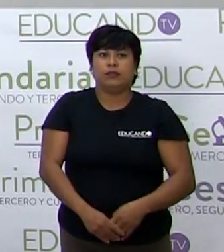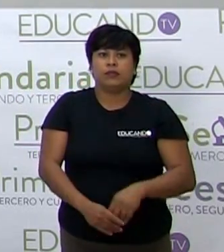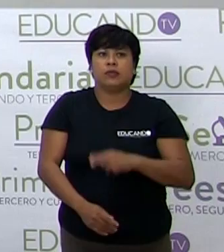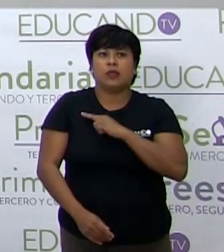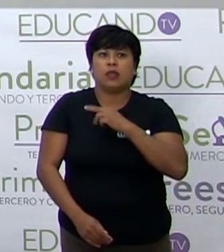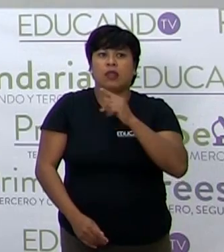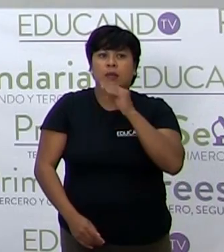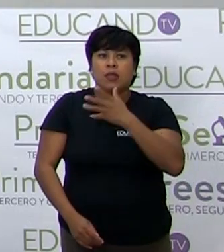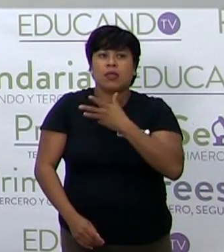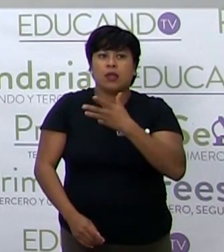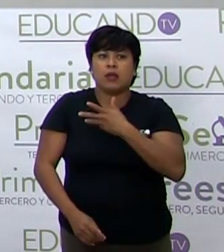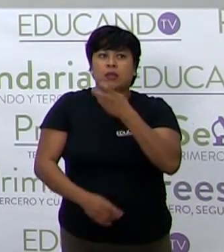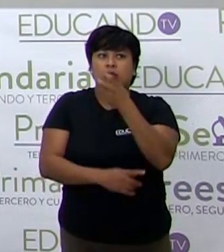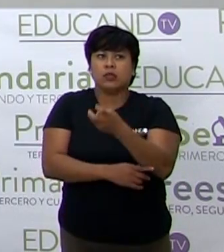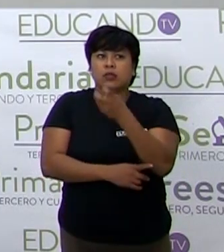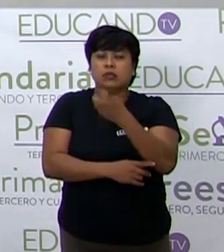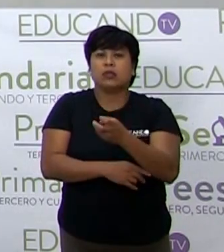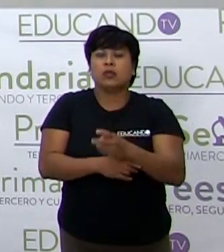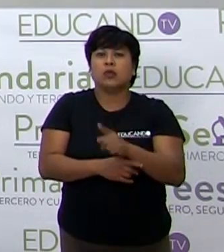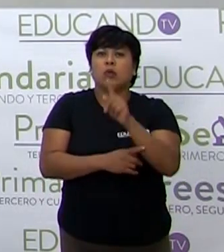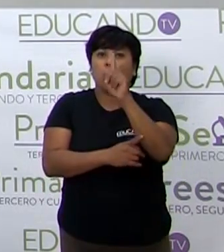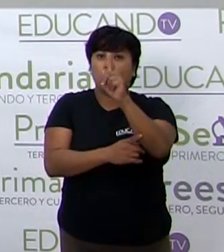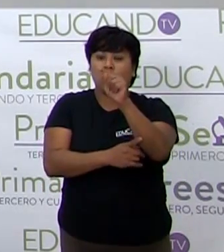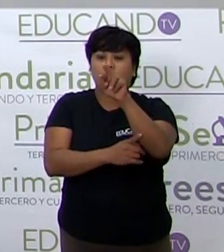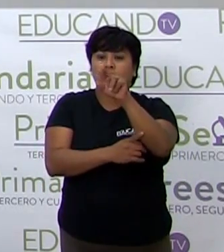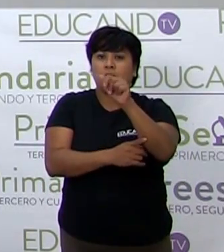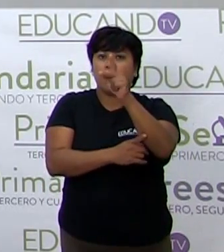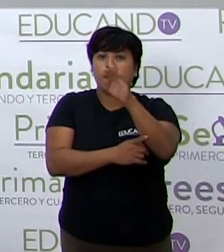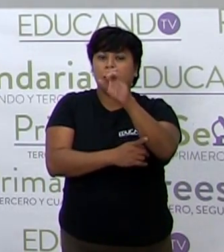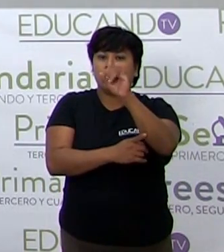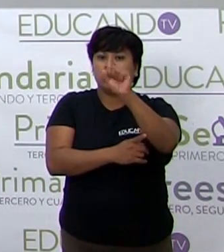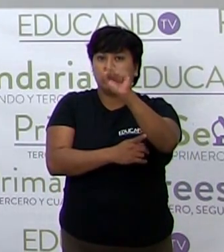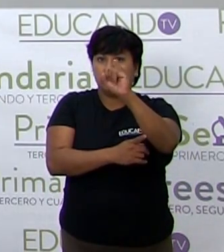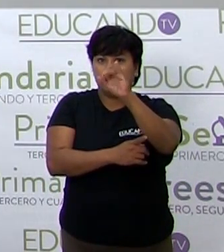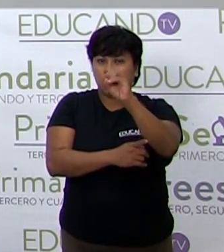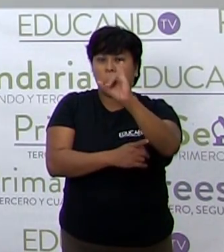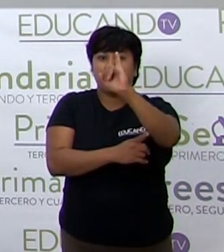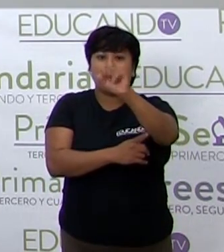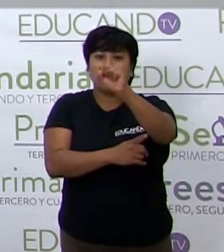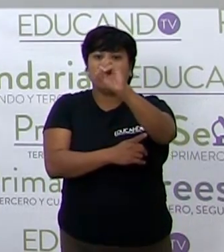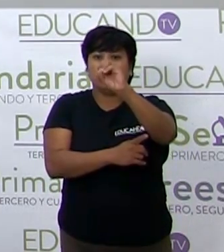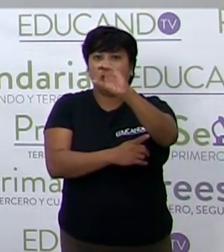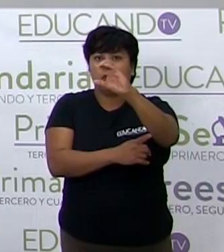Tenemos aquí un trapecio isósceles.